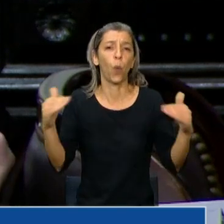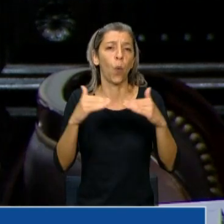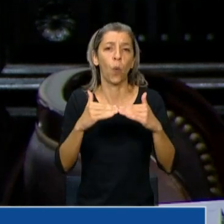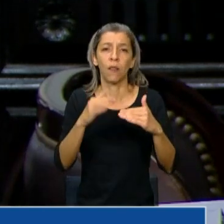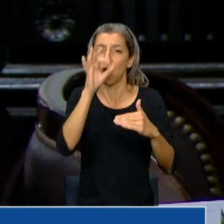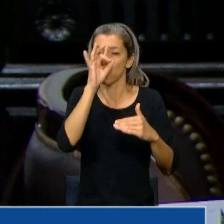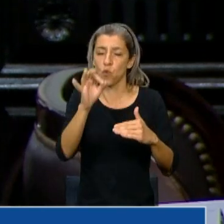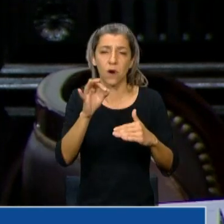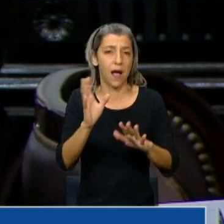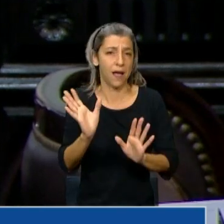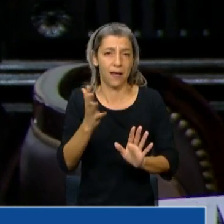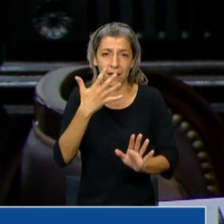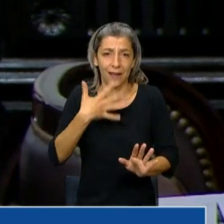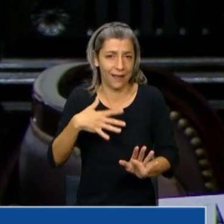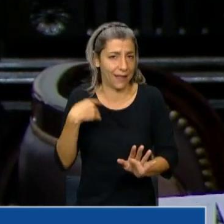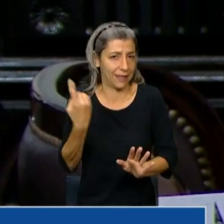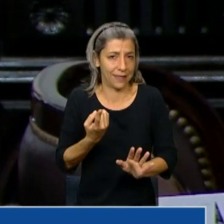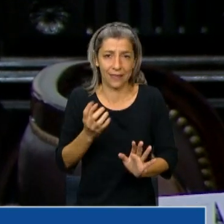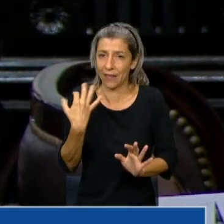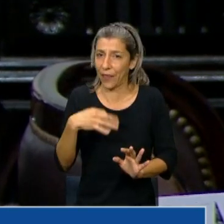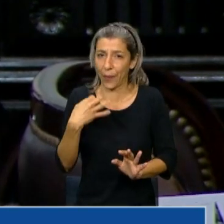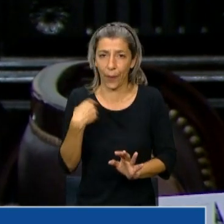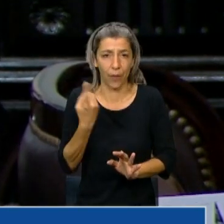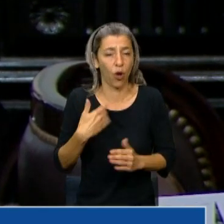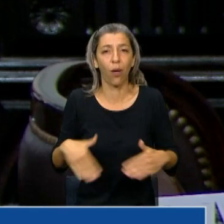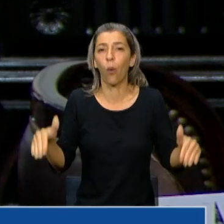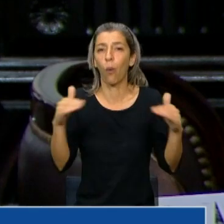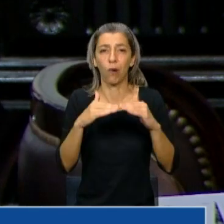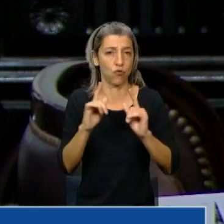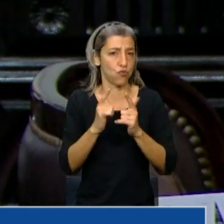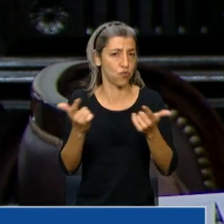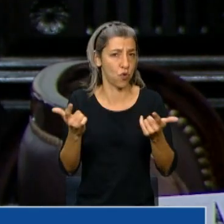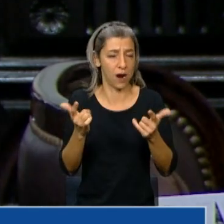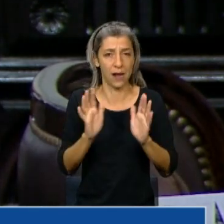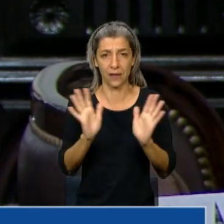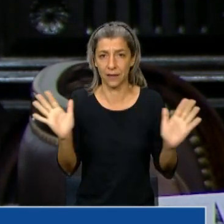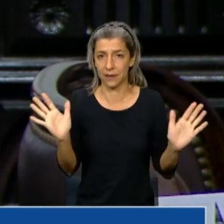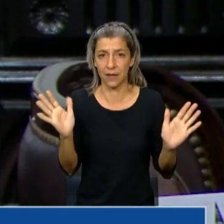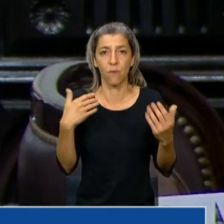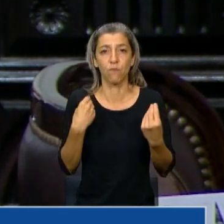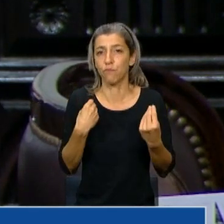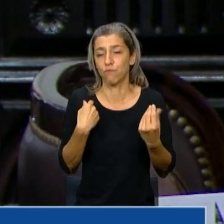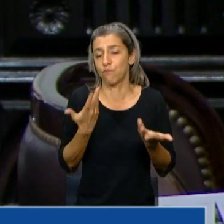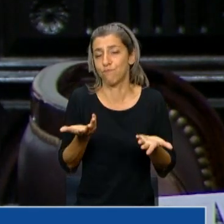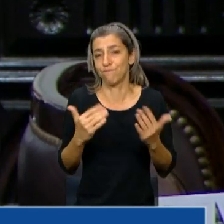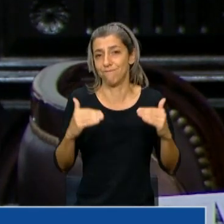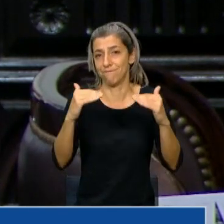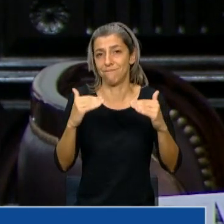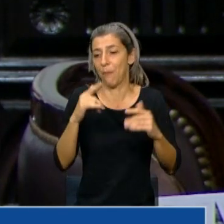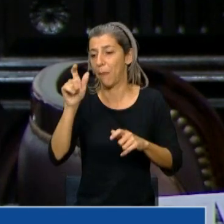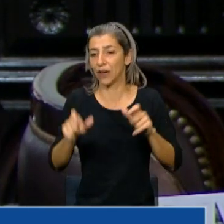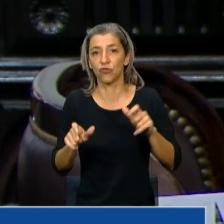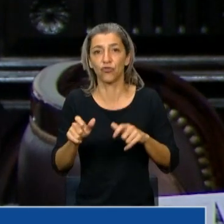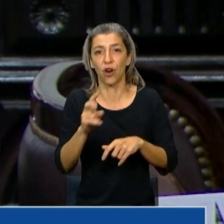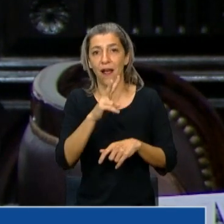una premisa básica. No se encuentran las distintas partes en igualdad de condiciones. Entonces, básicamente,